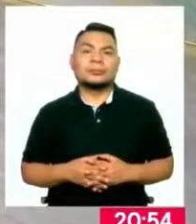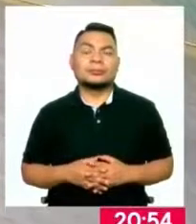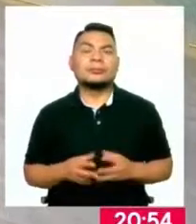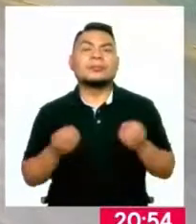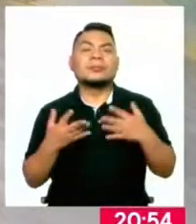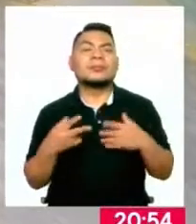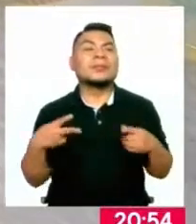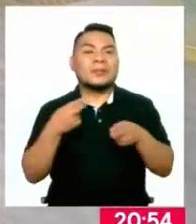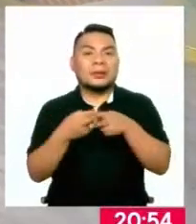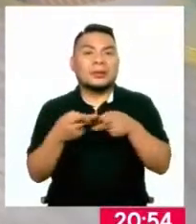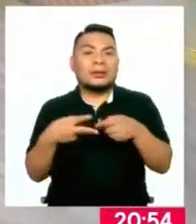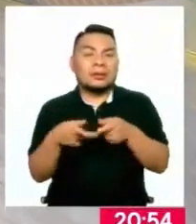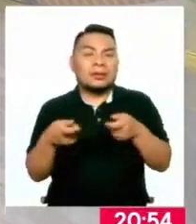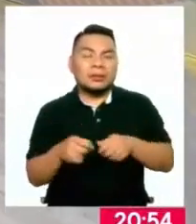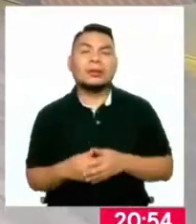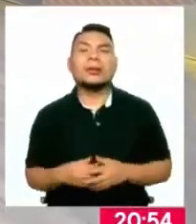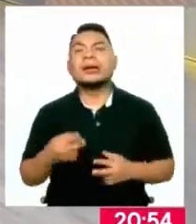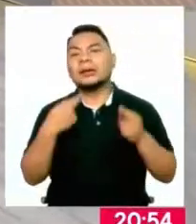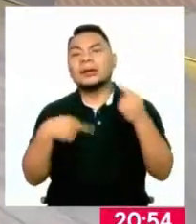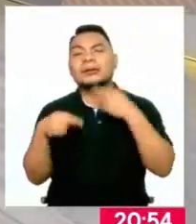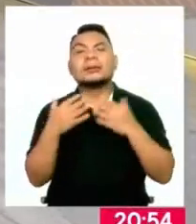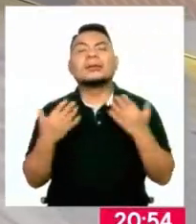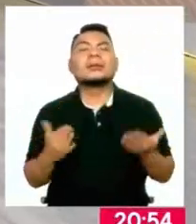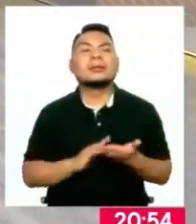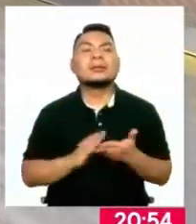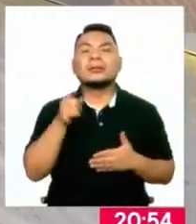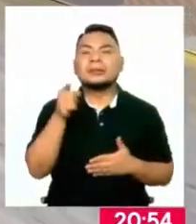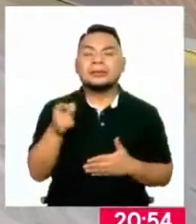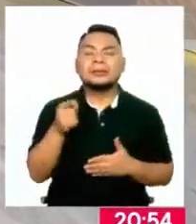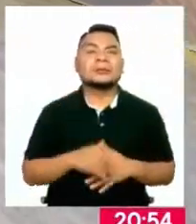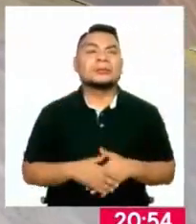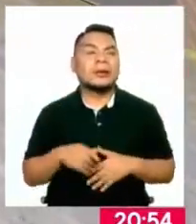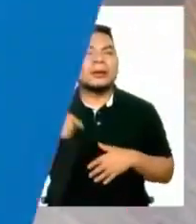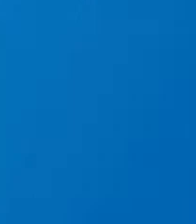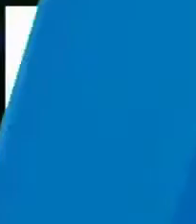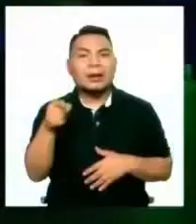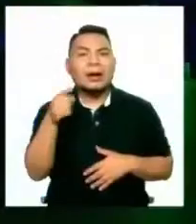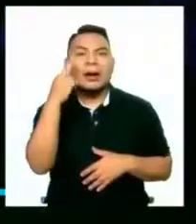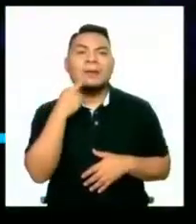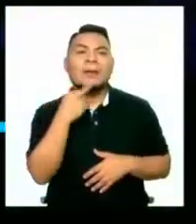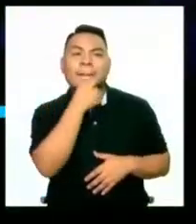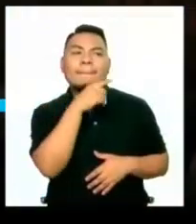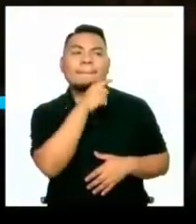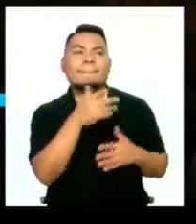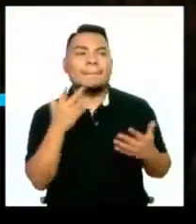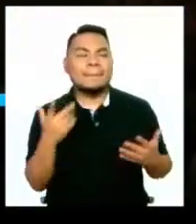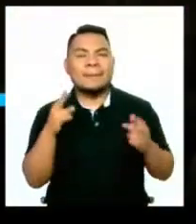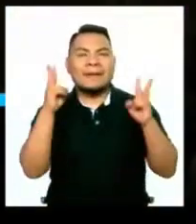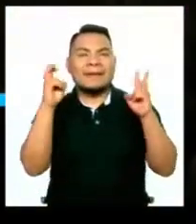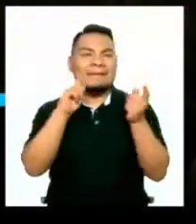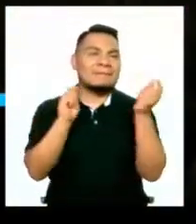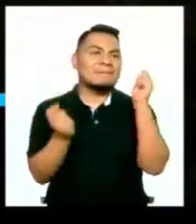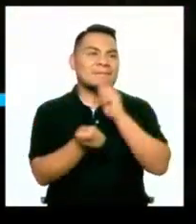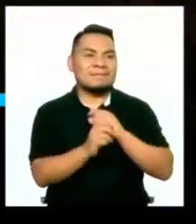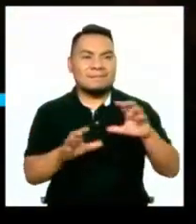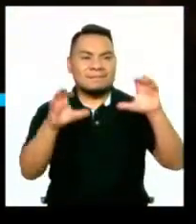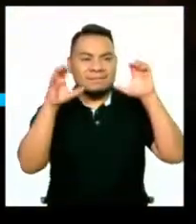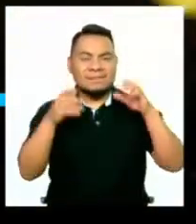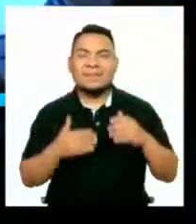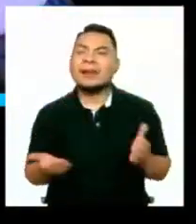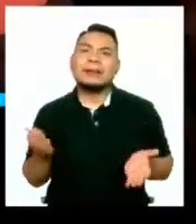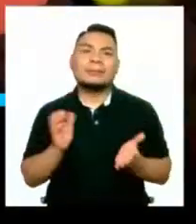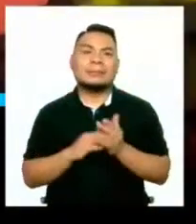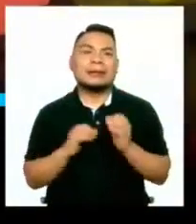Muy bien, hacemos una breve pausa y vamos a regresar luego de la misma con un restaurante temático que se ha convertido en el